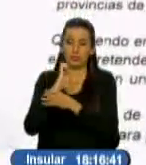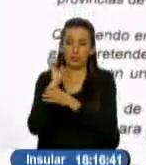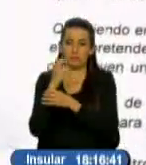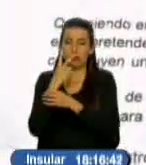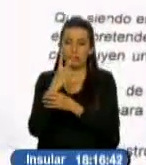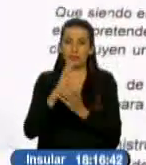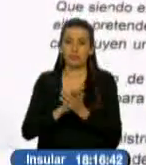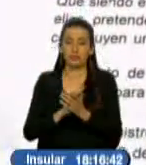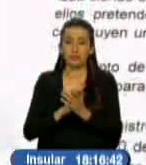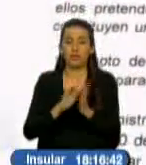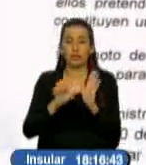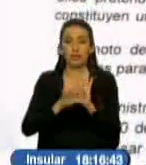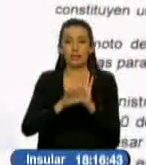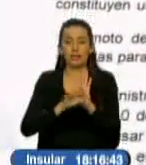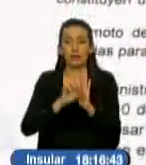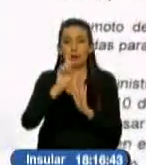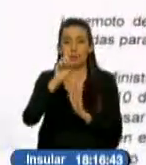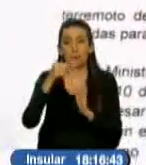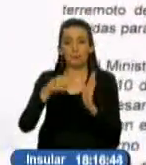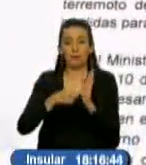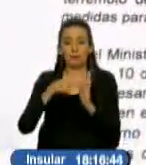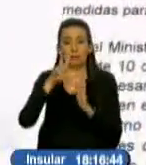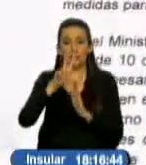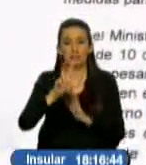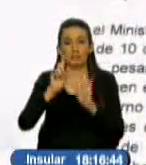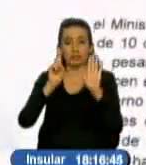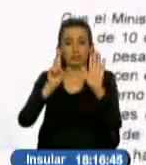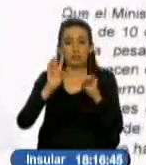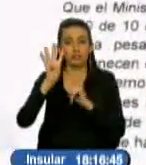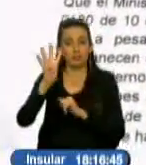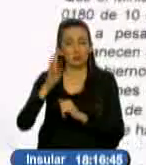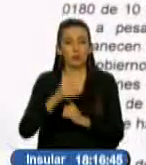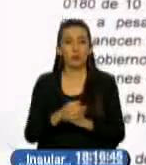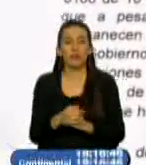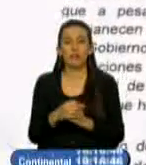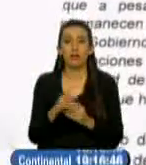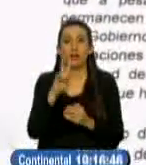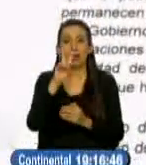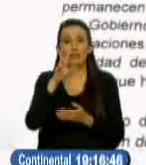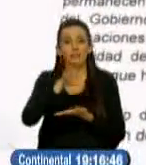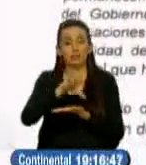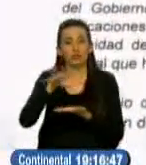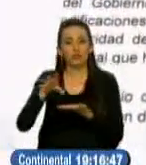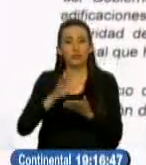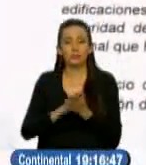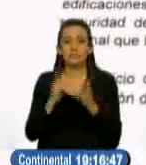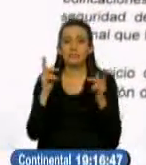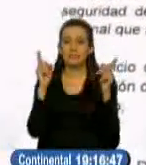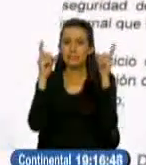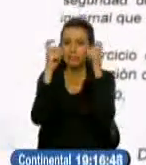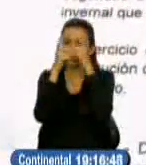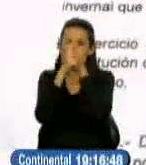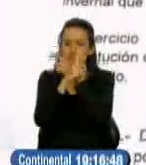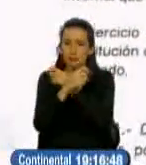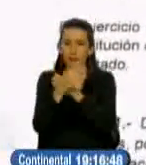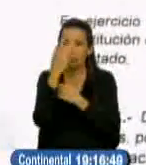presidencial 1364. La situación de estas dos provincias se complicó en esta época invernal.